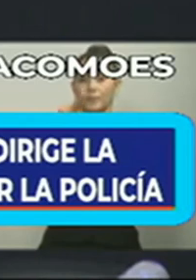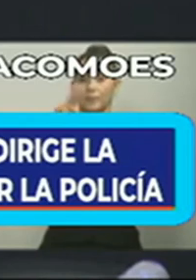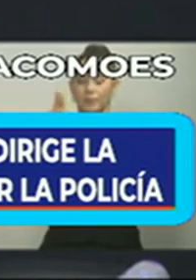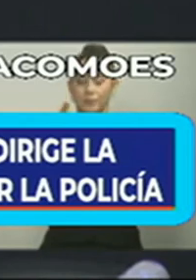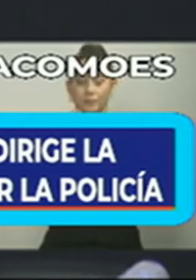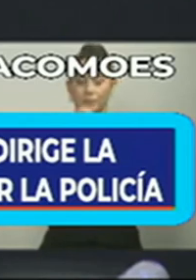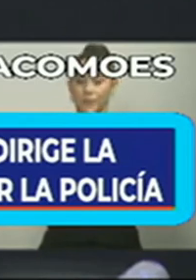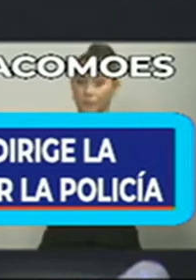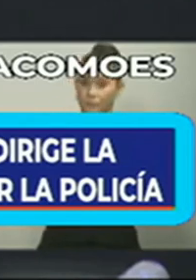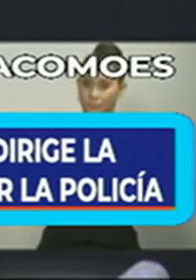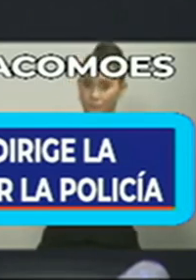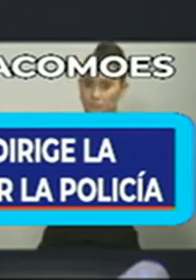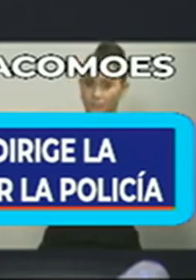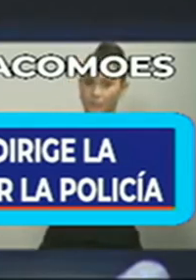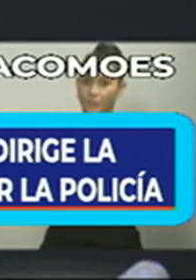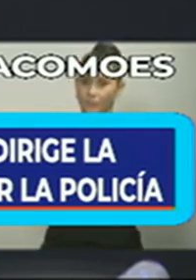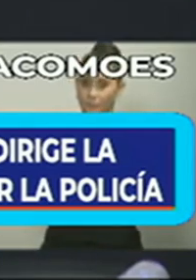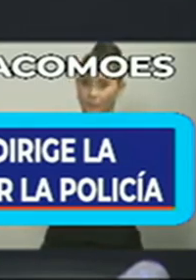Superior Policial.